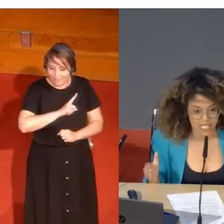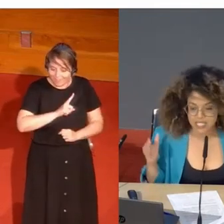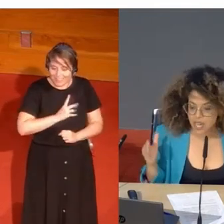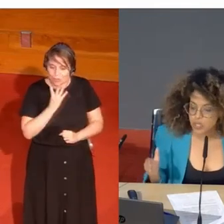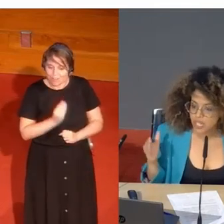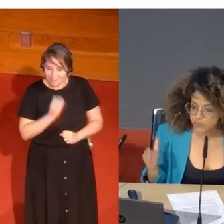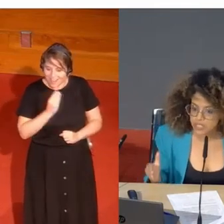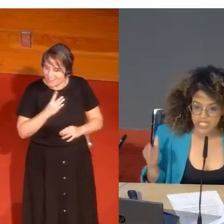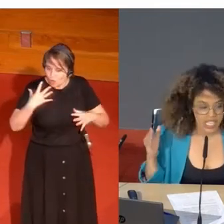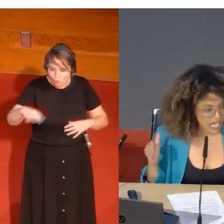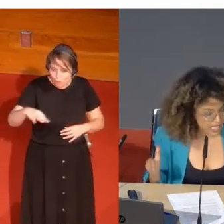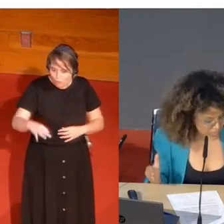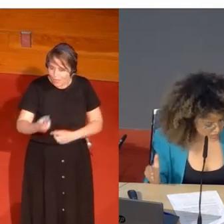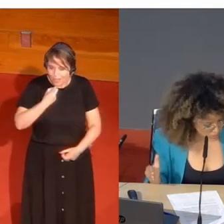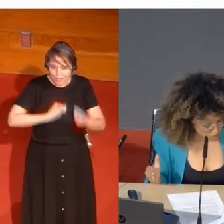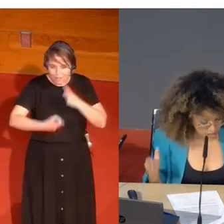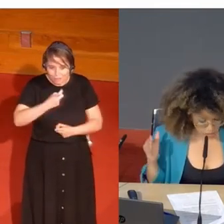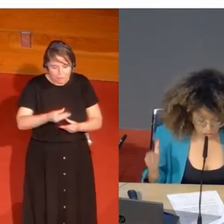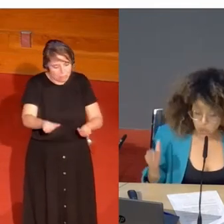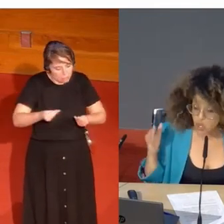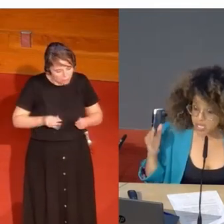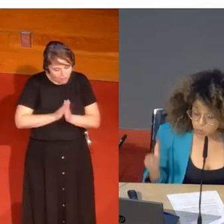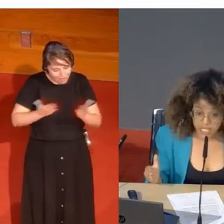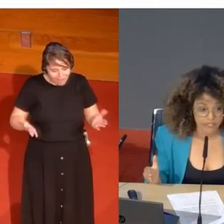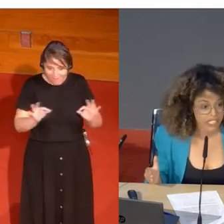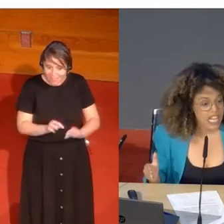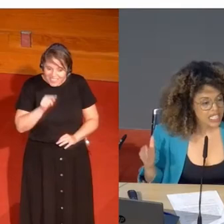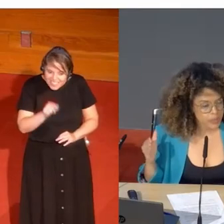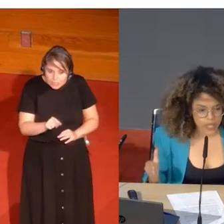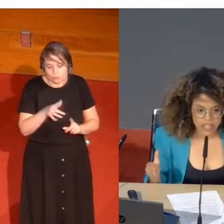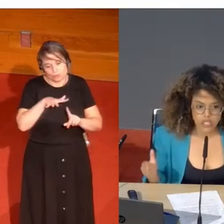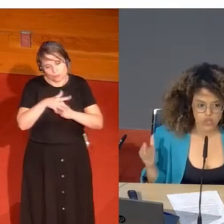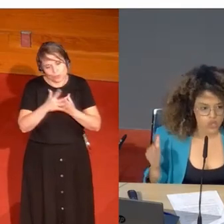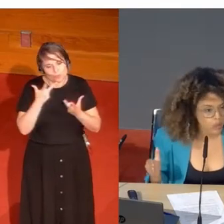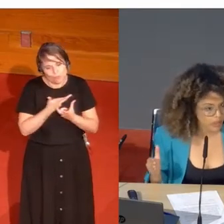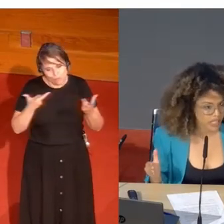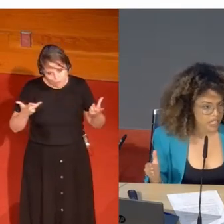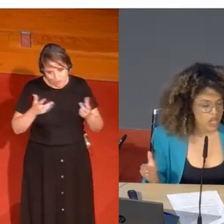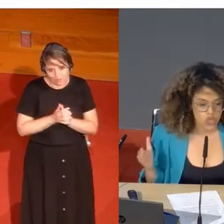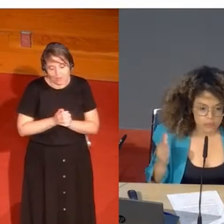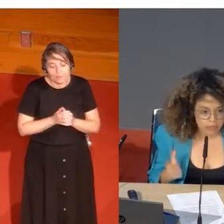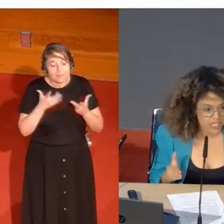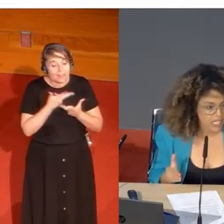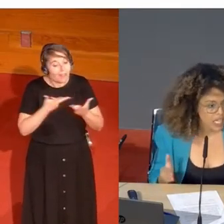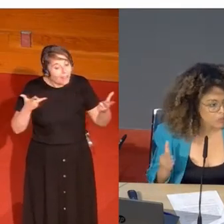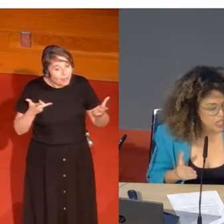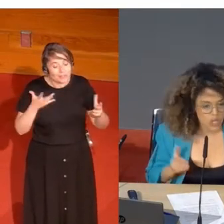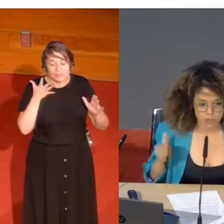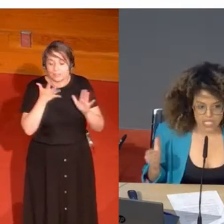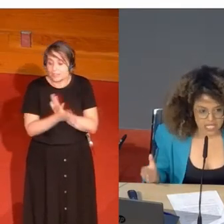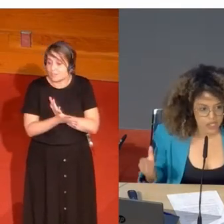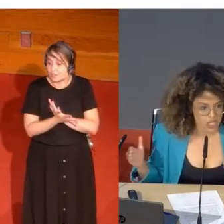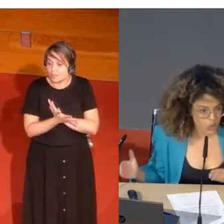israelí es la única fuente a la que tenemos acceso y esto es muy grave y es muy grave no solo porque nos impide